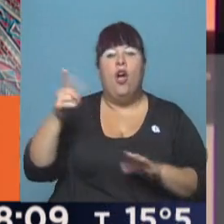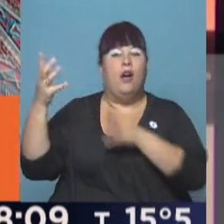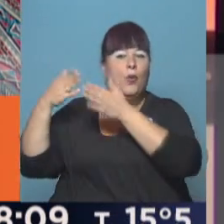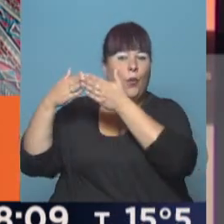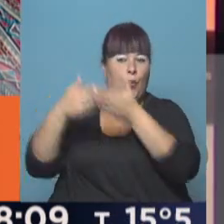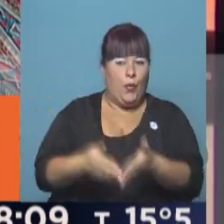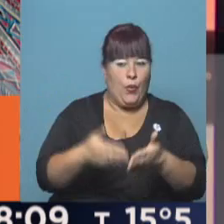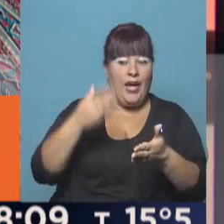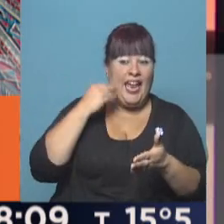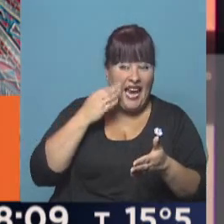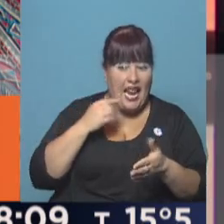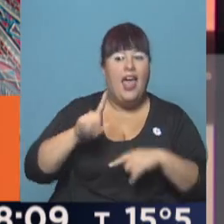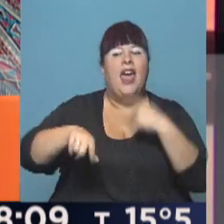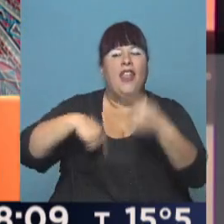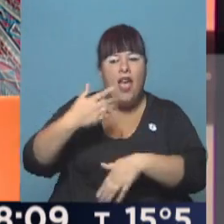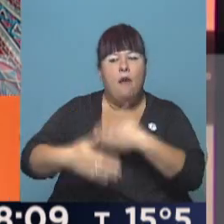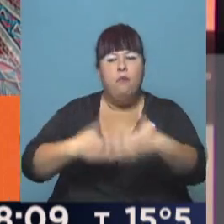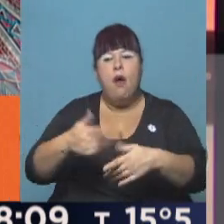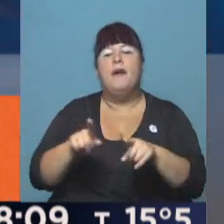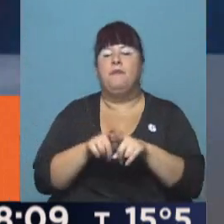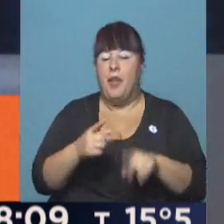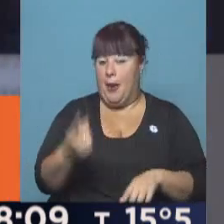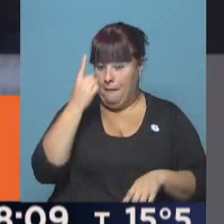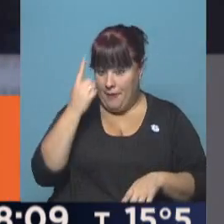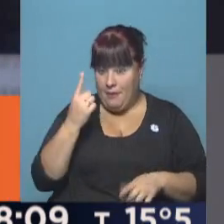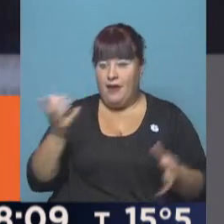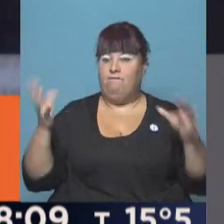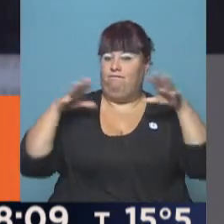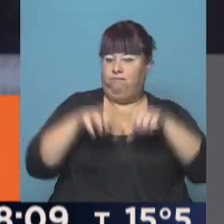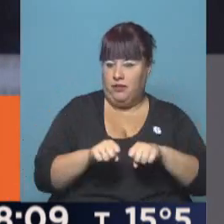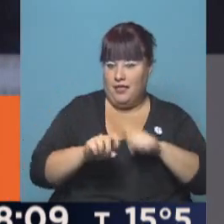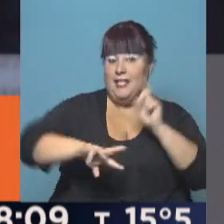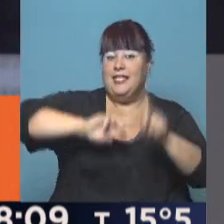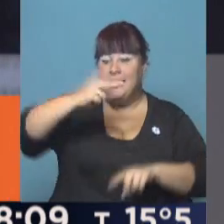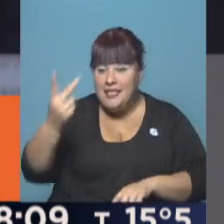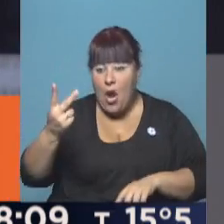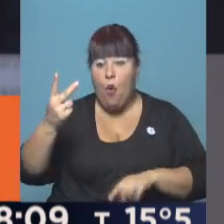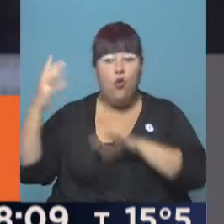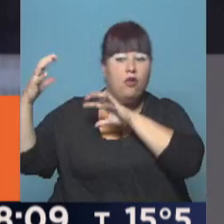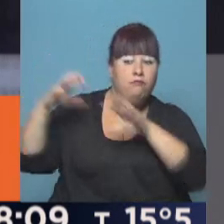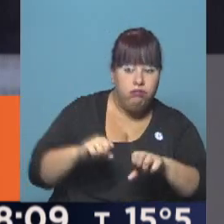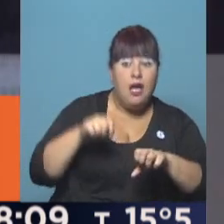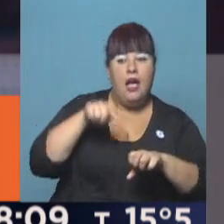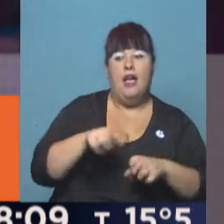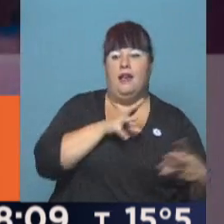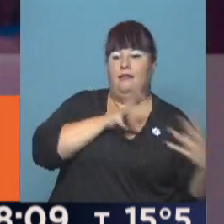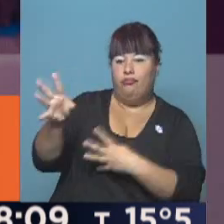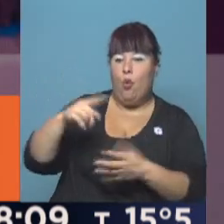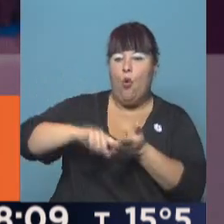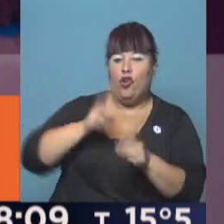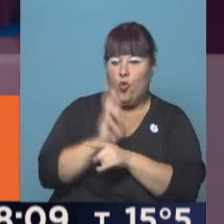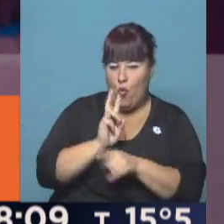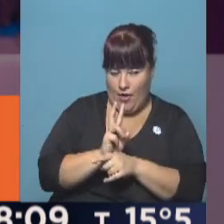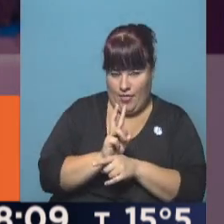desembarcan los ingleses. Después viene todo un proceso que es primero la reconquista y después hay una segunda invasión y por lo tanto la defensa de Buenos